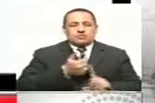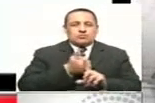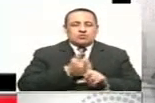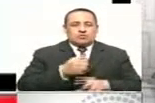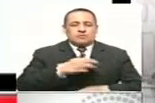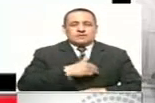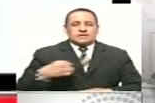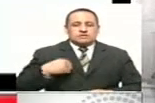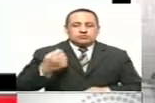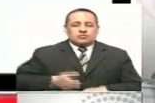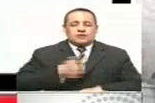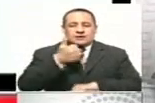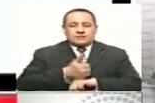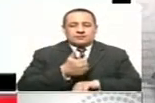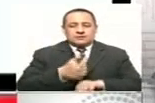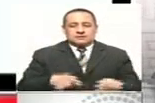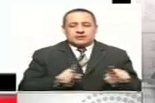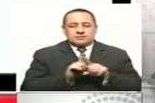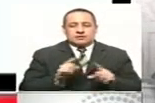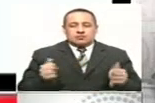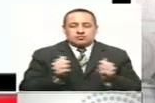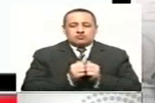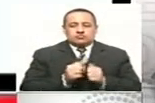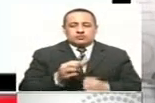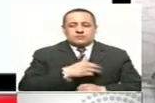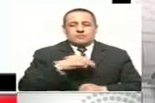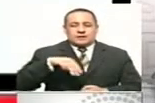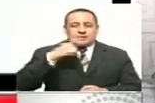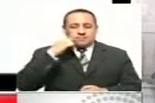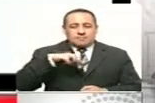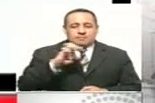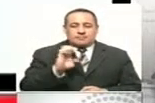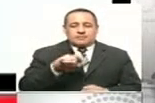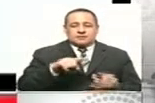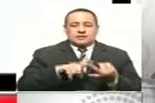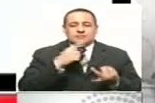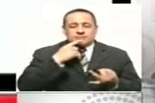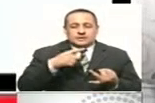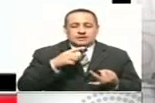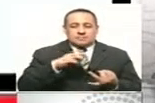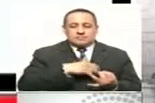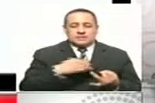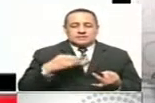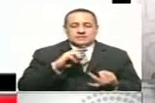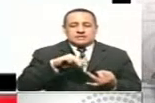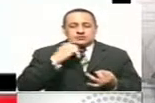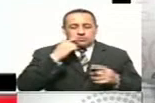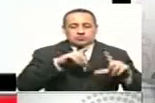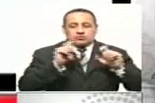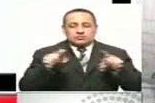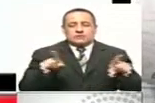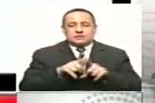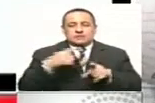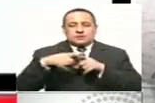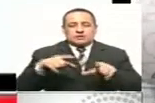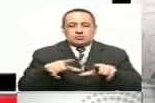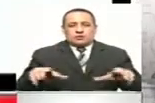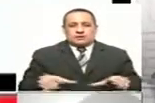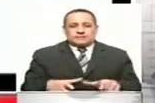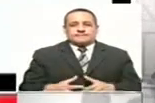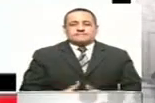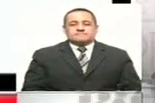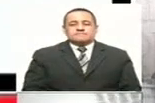PCM, Cultura, MINCUS, MINDES, MINSETUR, etcétera, los sectores más sensibles sobre todo.